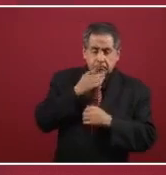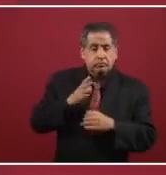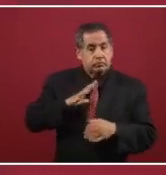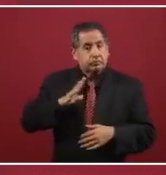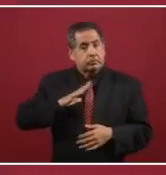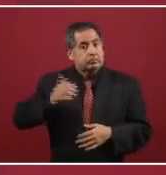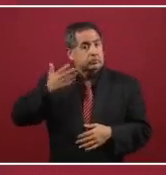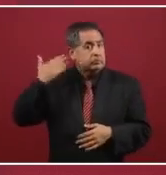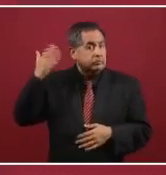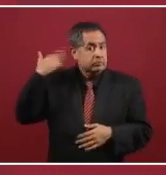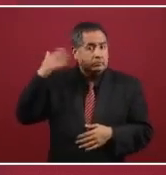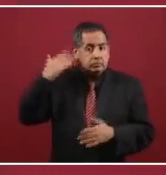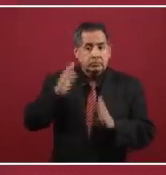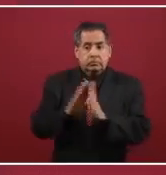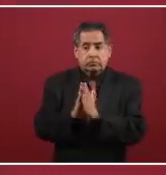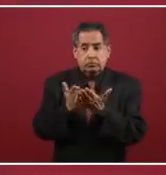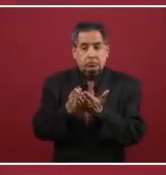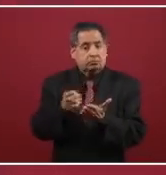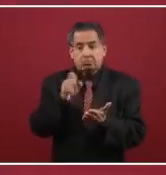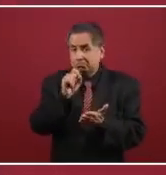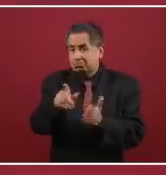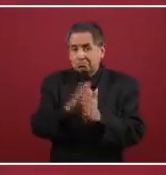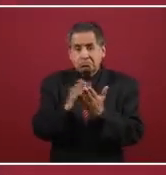libro que se llama así,